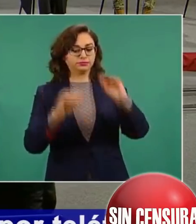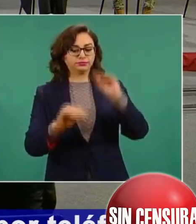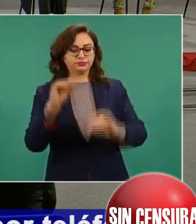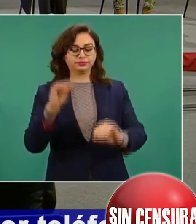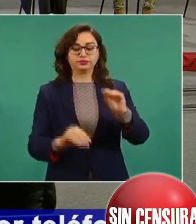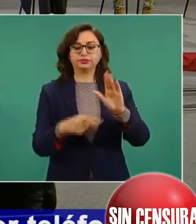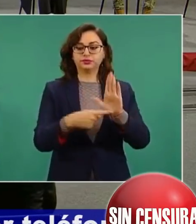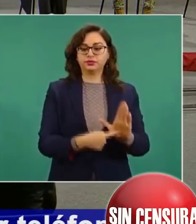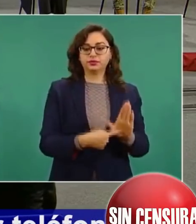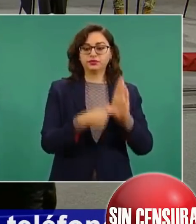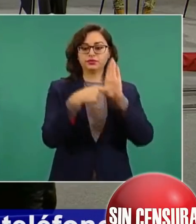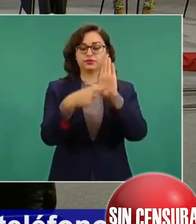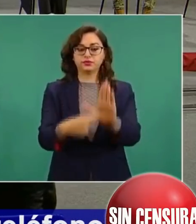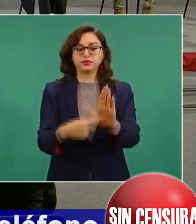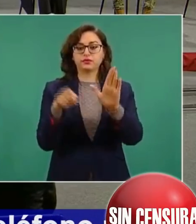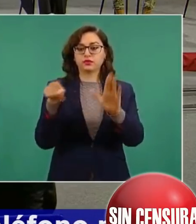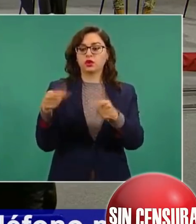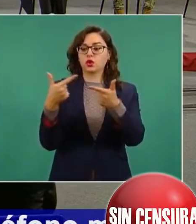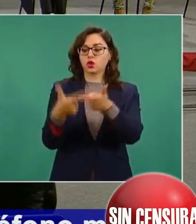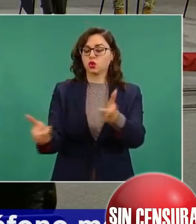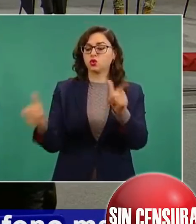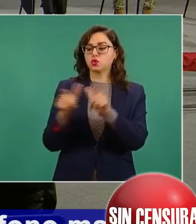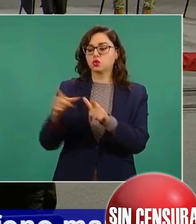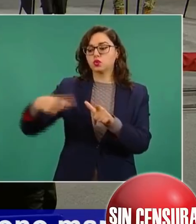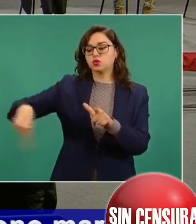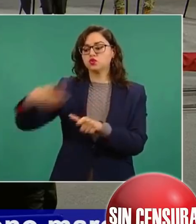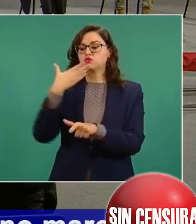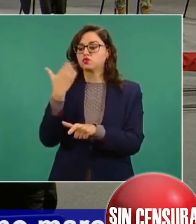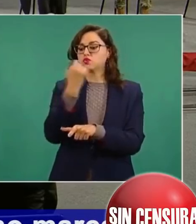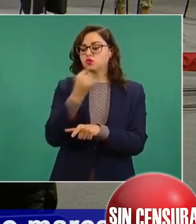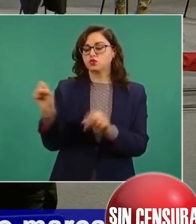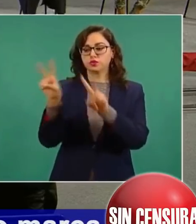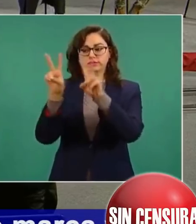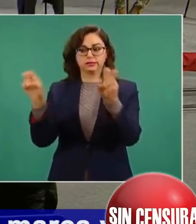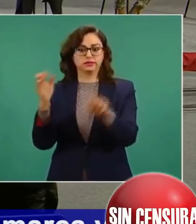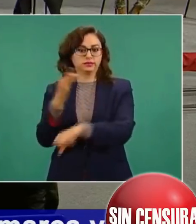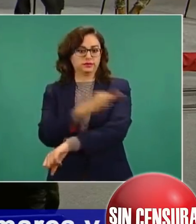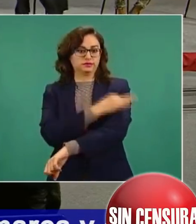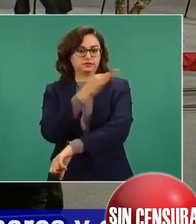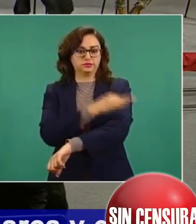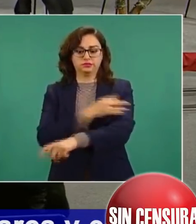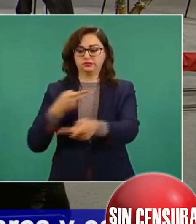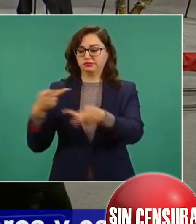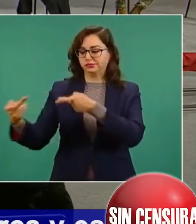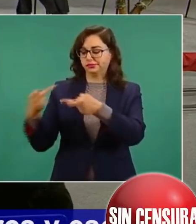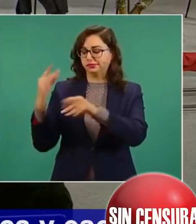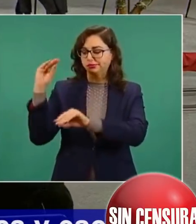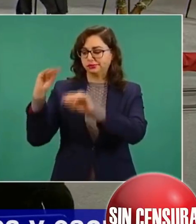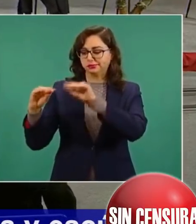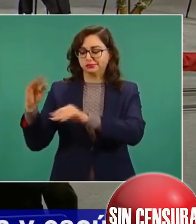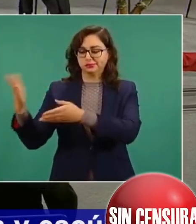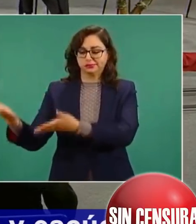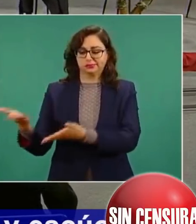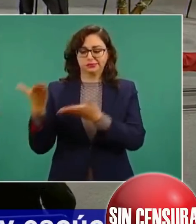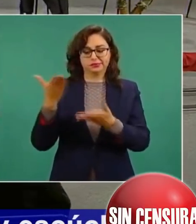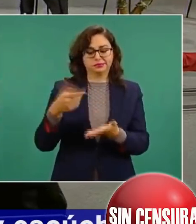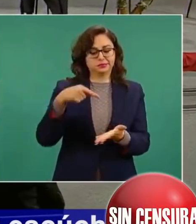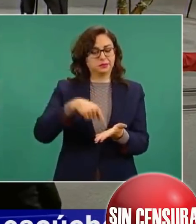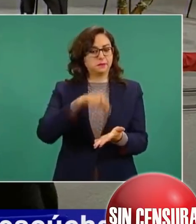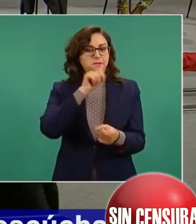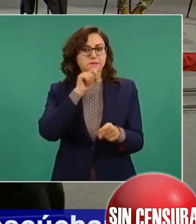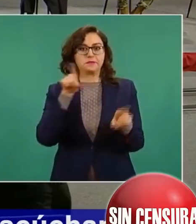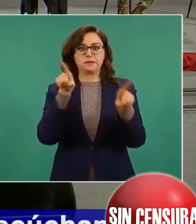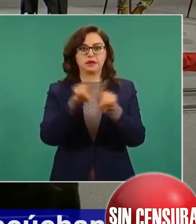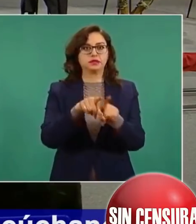precisamente con base en las recomendaciones del Grupo Técnico Asesor de Vacunación al que he mencionado. Y es muy semejante al que